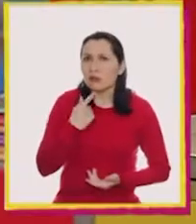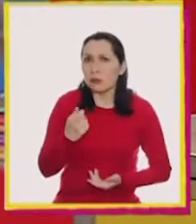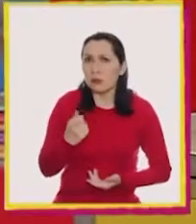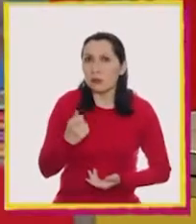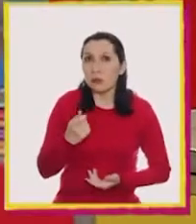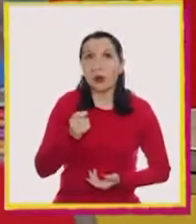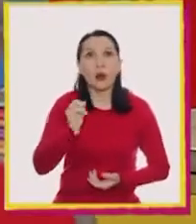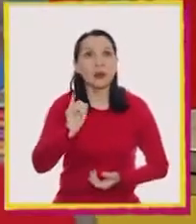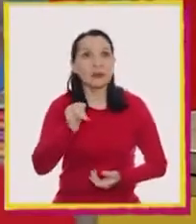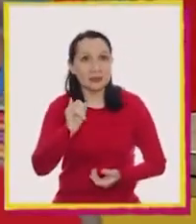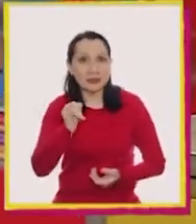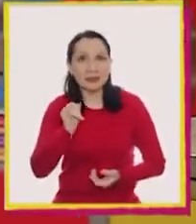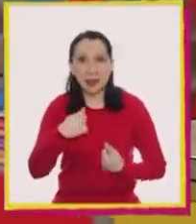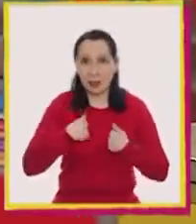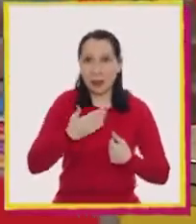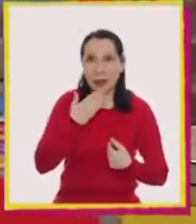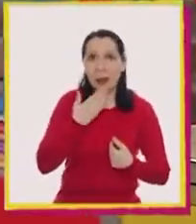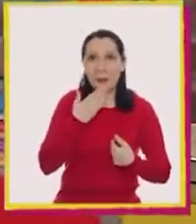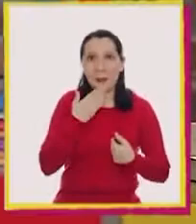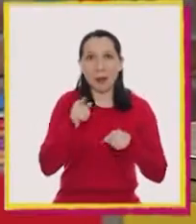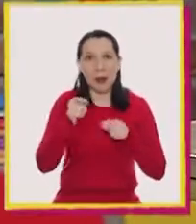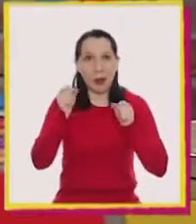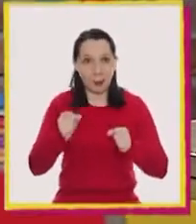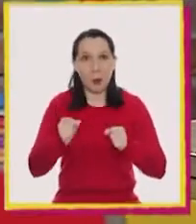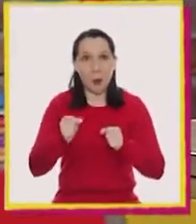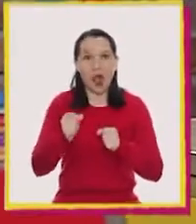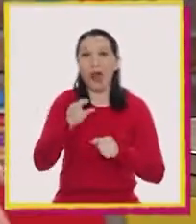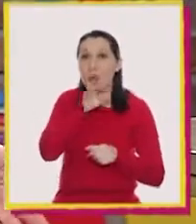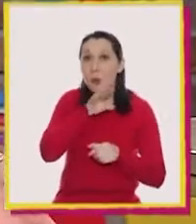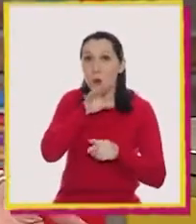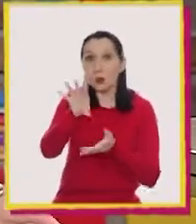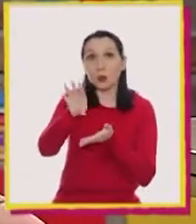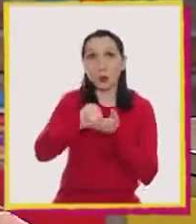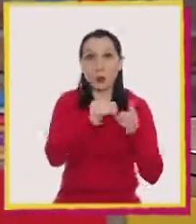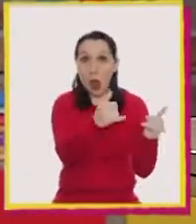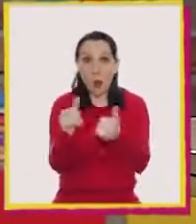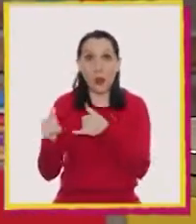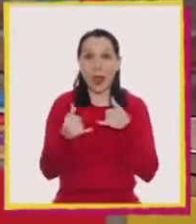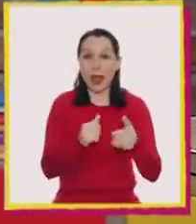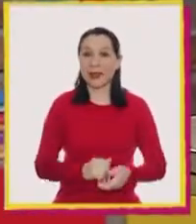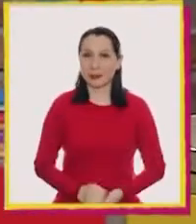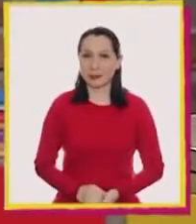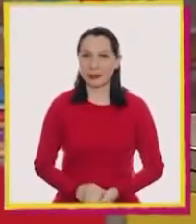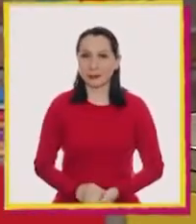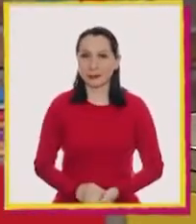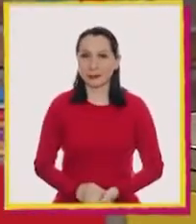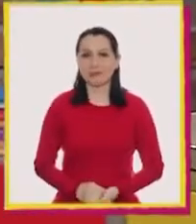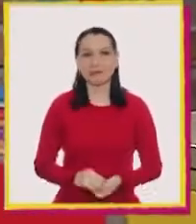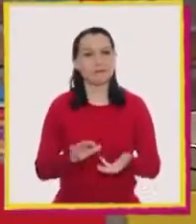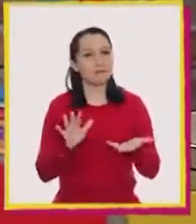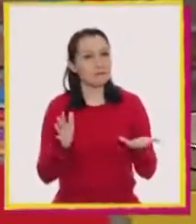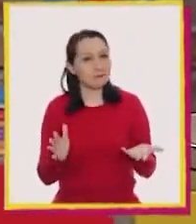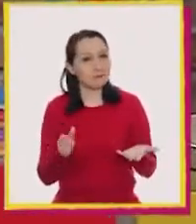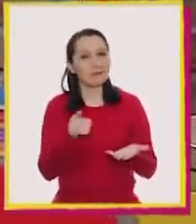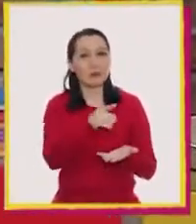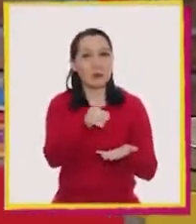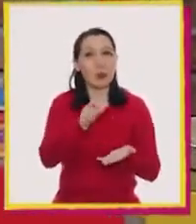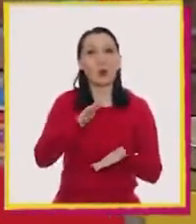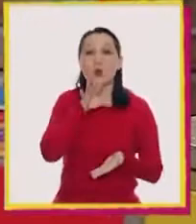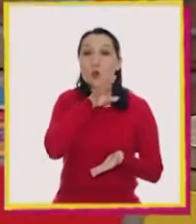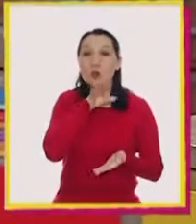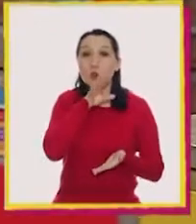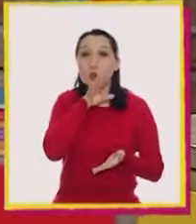¿Qué? ¡Sí! A mí también me parece que podríamos usarlo para hacer un juego. ¿Qué tal